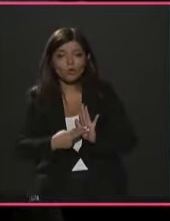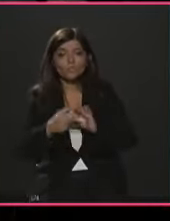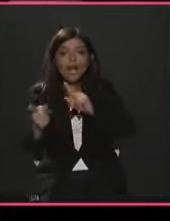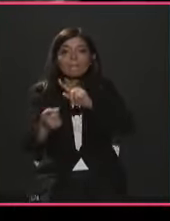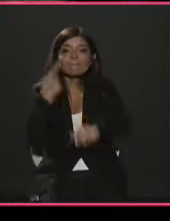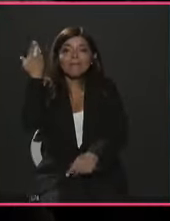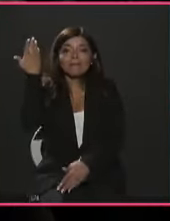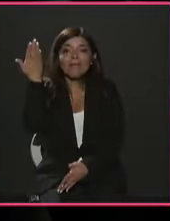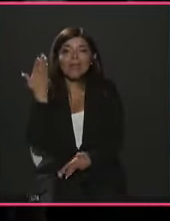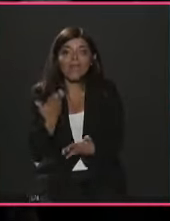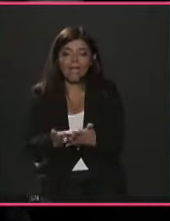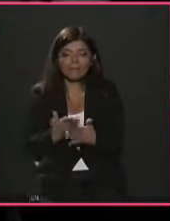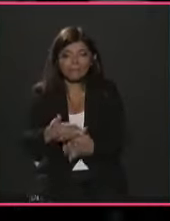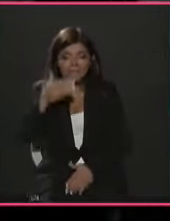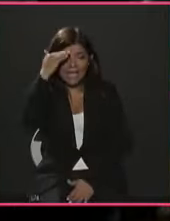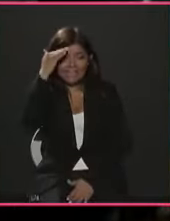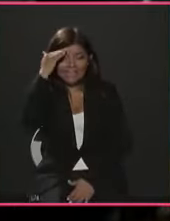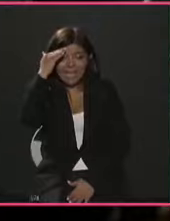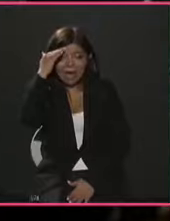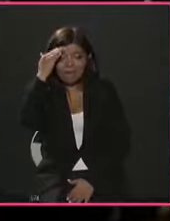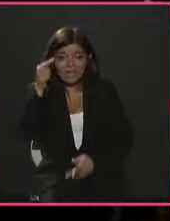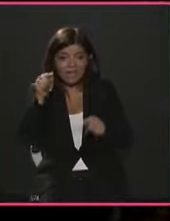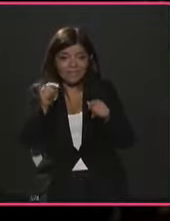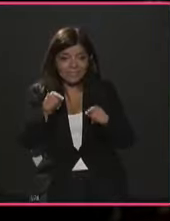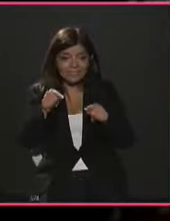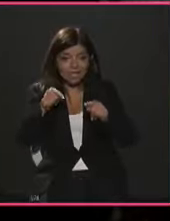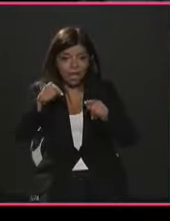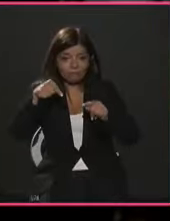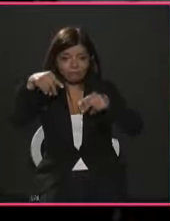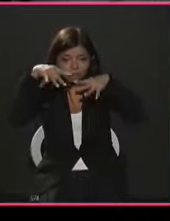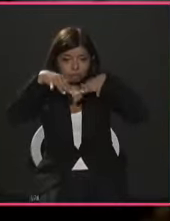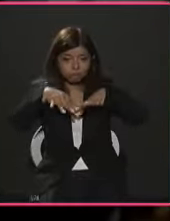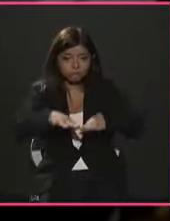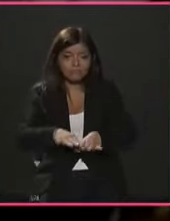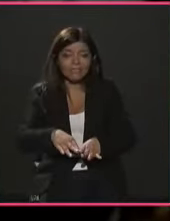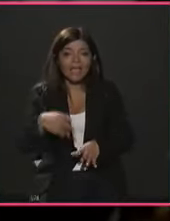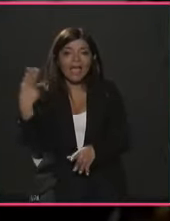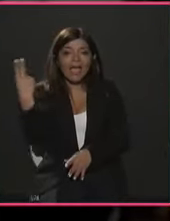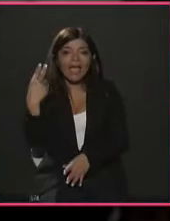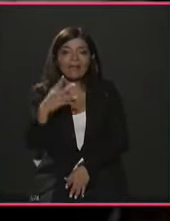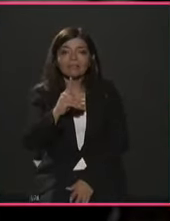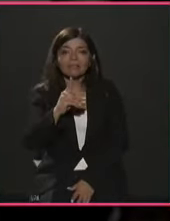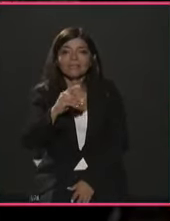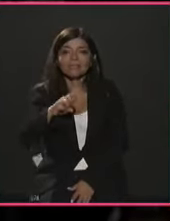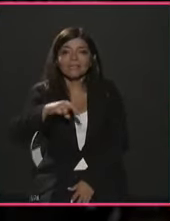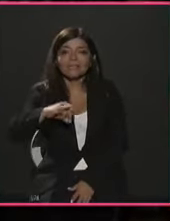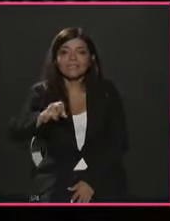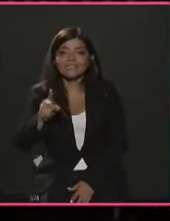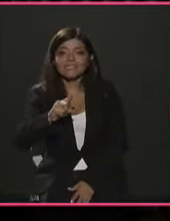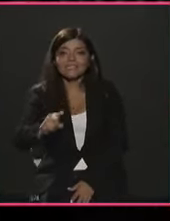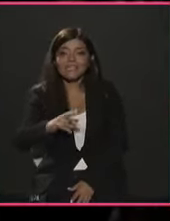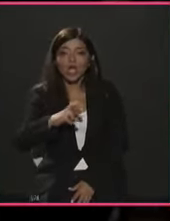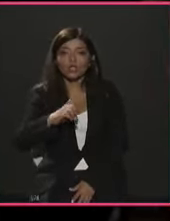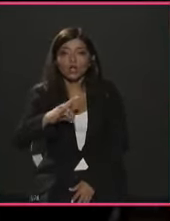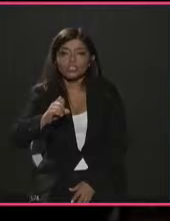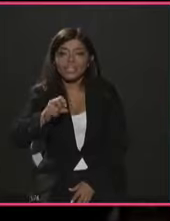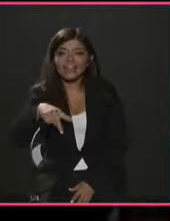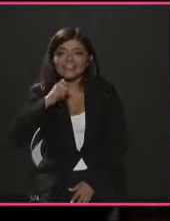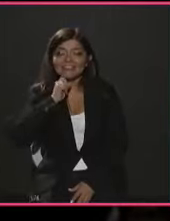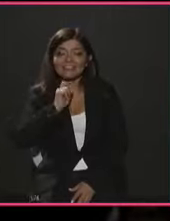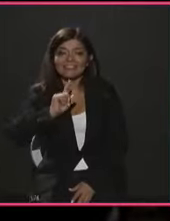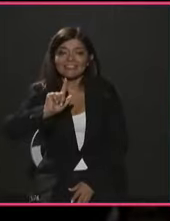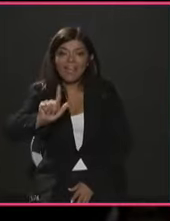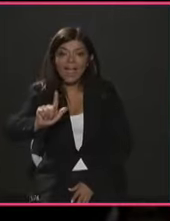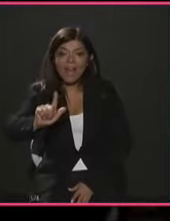primera vez eh esta experiencia inmersiva en la que participará la artista Denise rosental y que es una invitación finalmente a